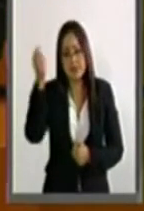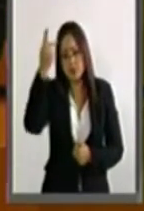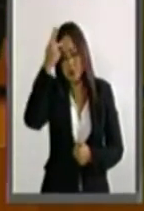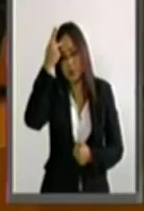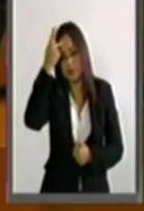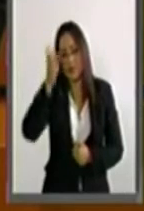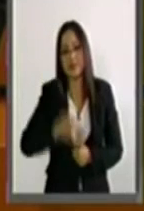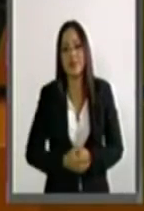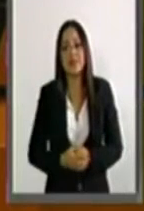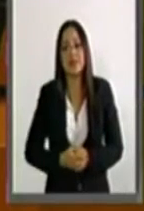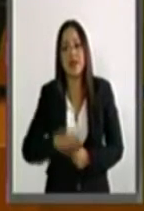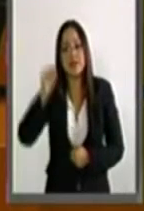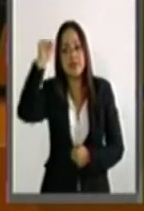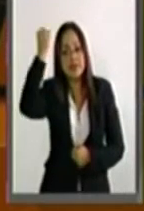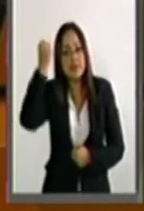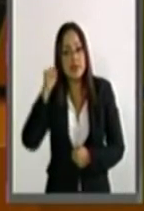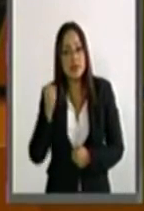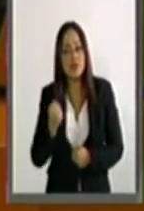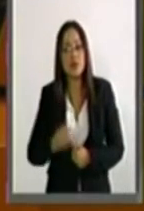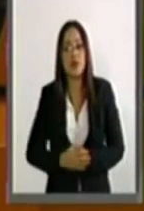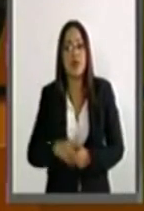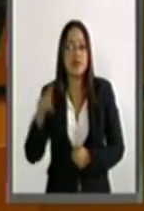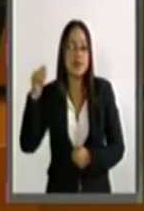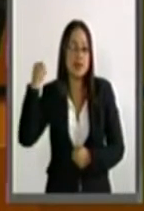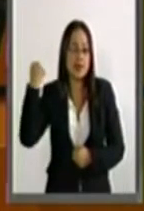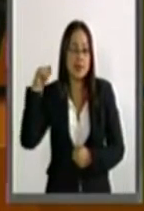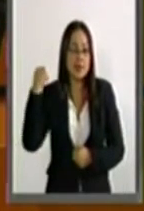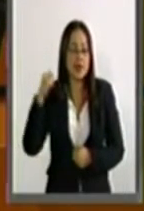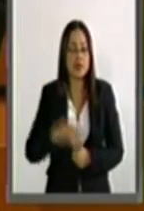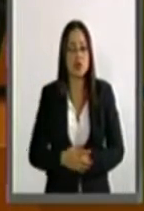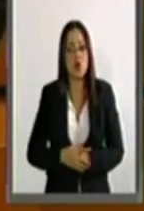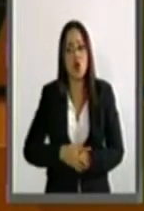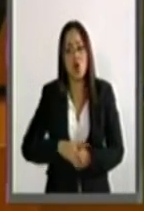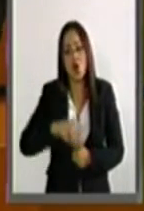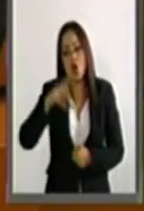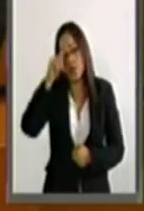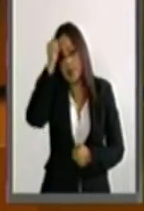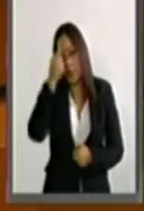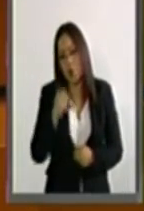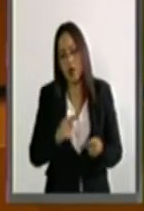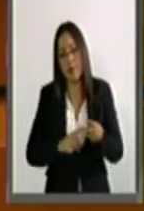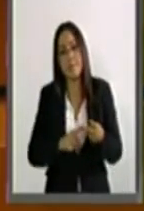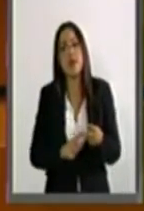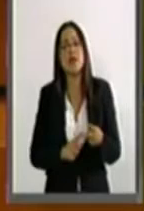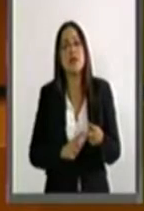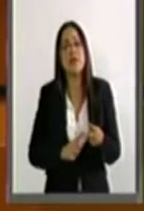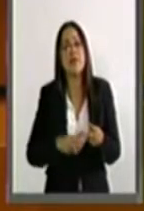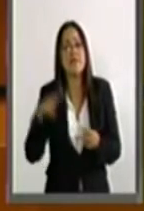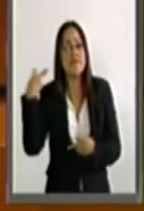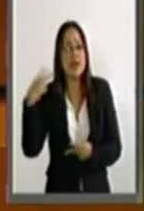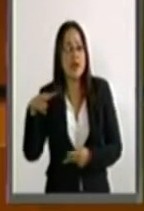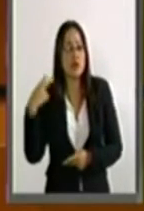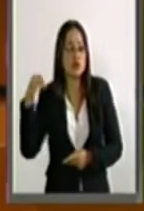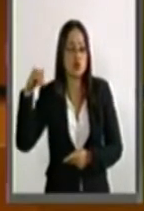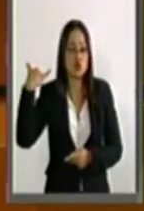Potosí, Sinaloa, Tabasco, Tamaulipas, Veracruz y